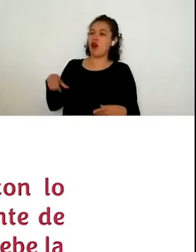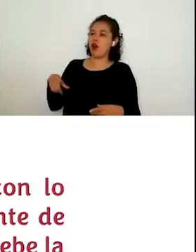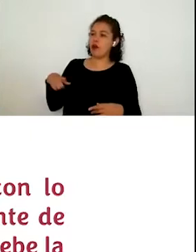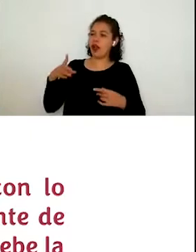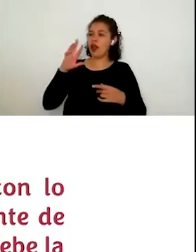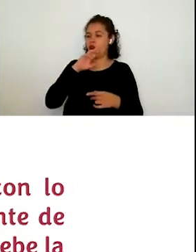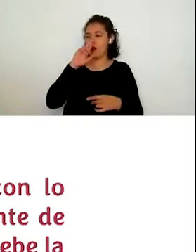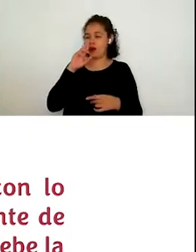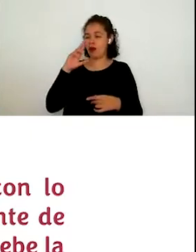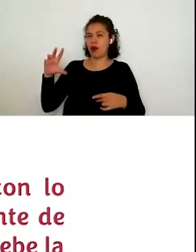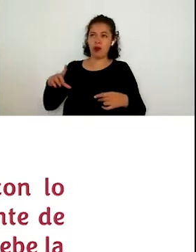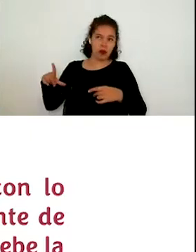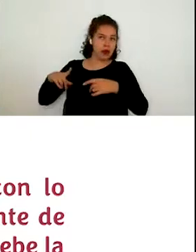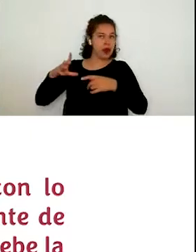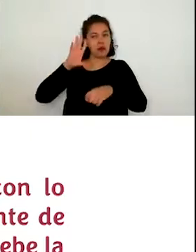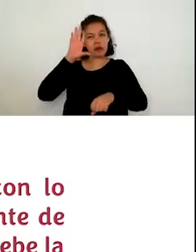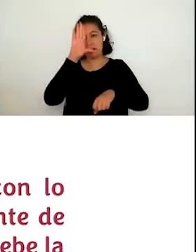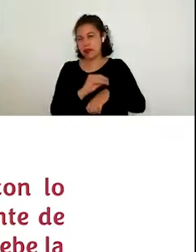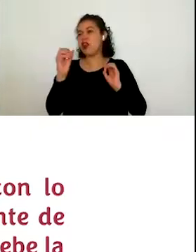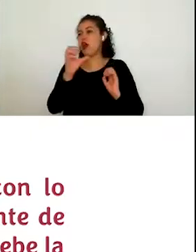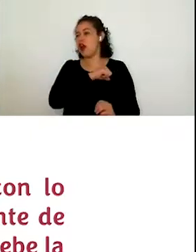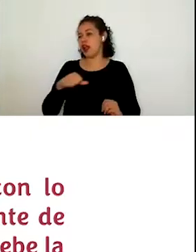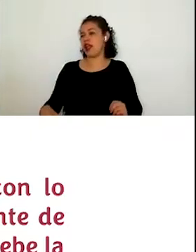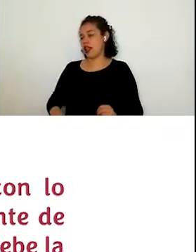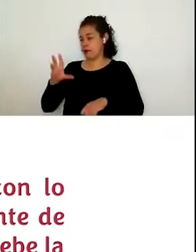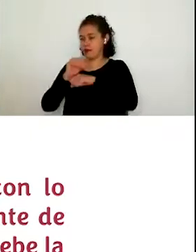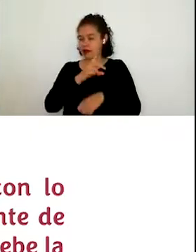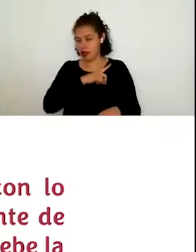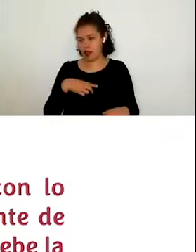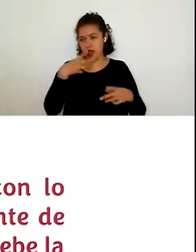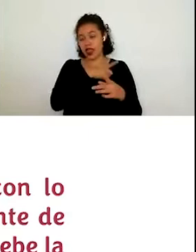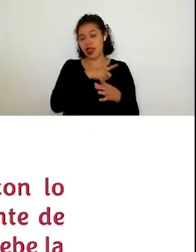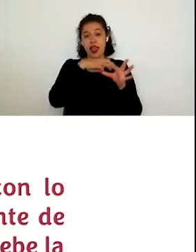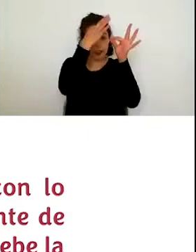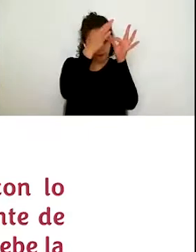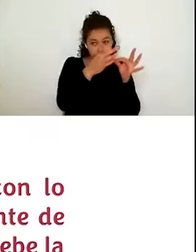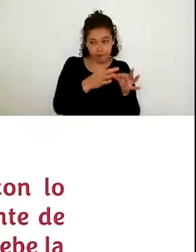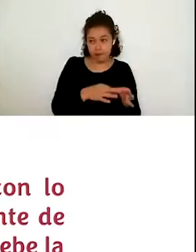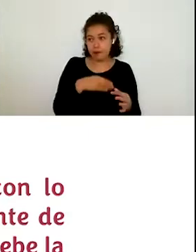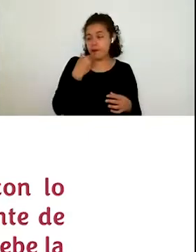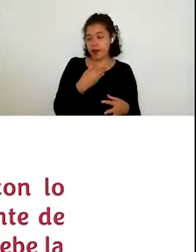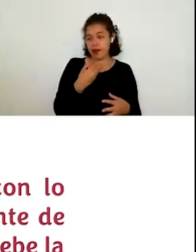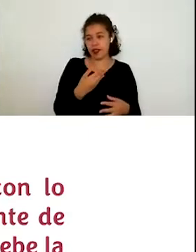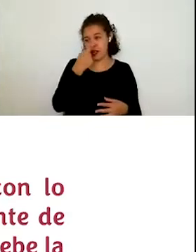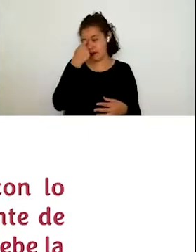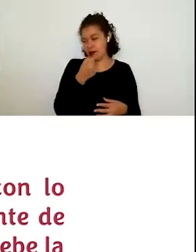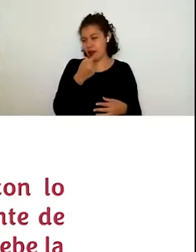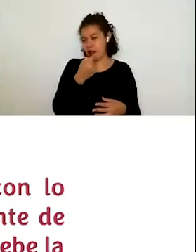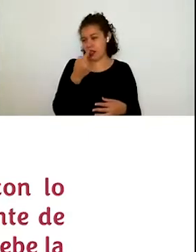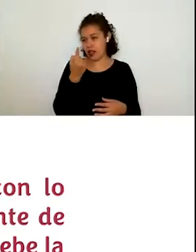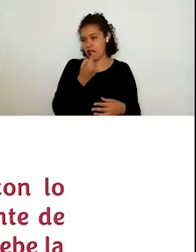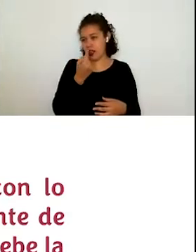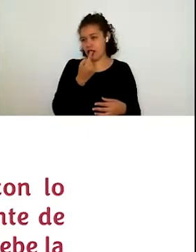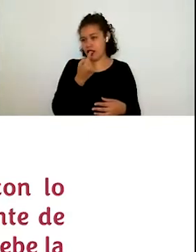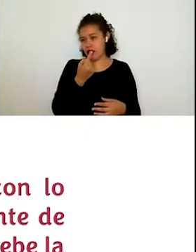o de la alcaldía o eso. Tienen que cumplir, que ver que se dé el cumplimiento para que no incurran en